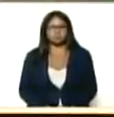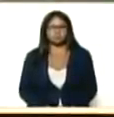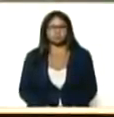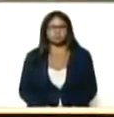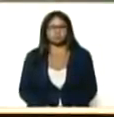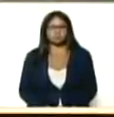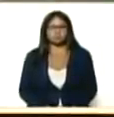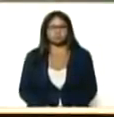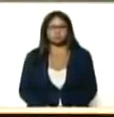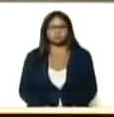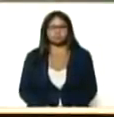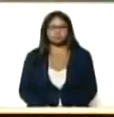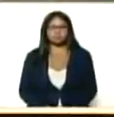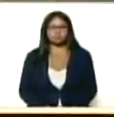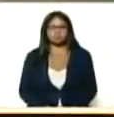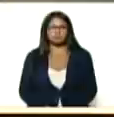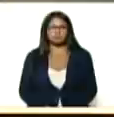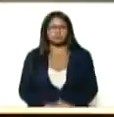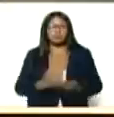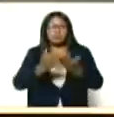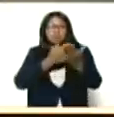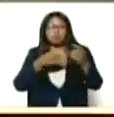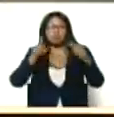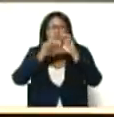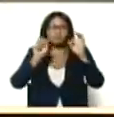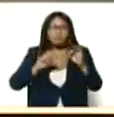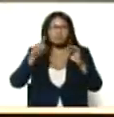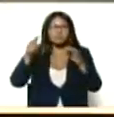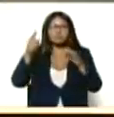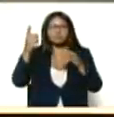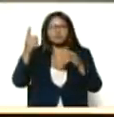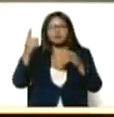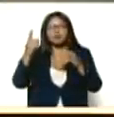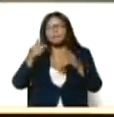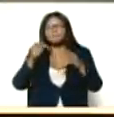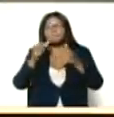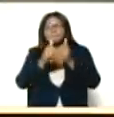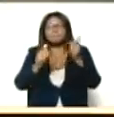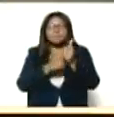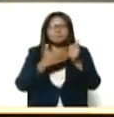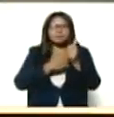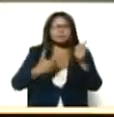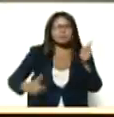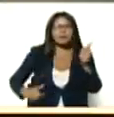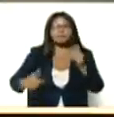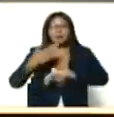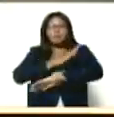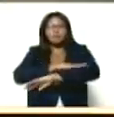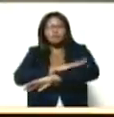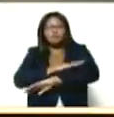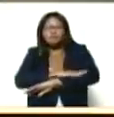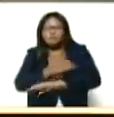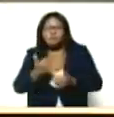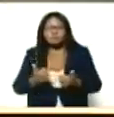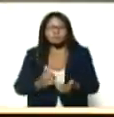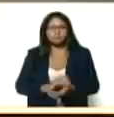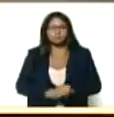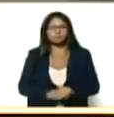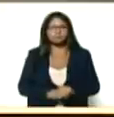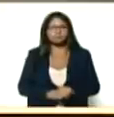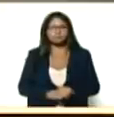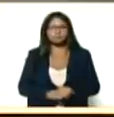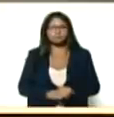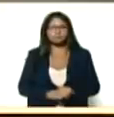De temer, pues, un vicepresidente de Disciplina, sí. ¿Ah? Pedro Carreño, Naguará. José